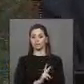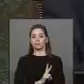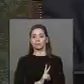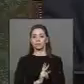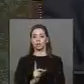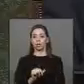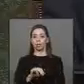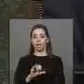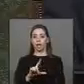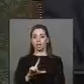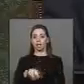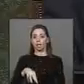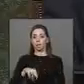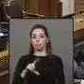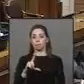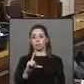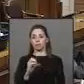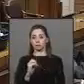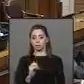señor Daniel Melo.